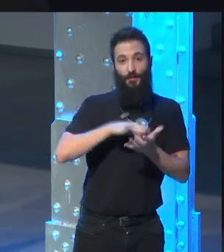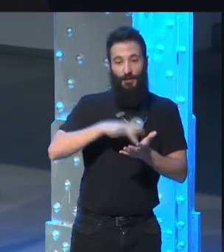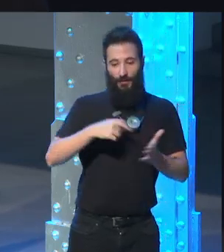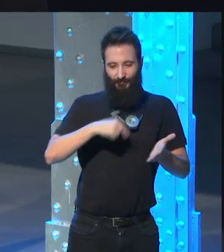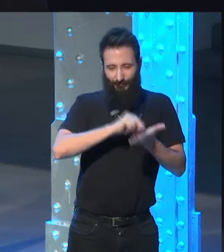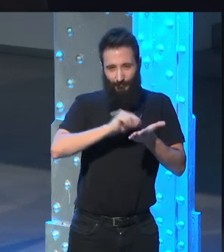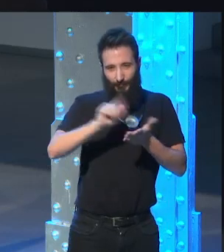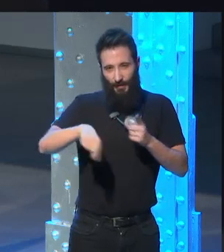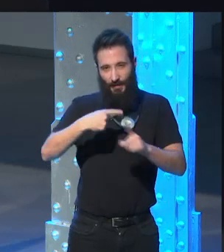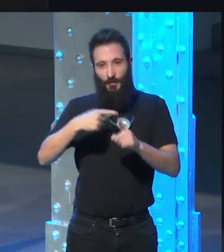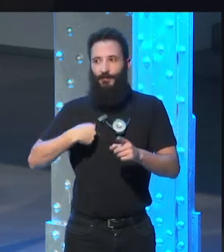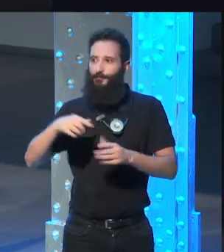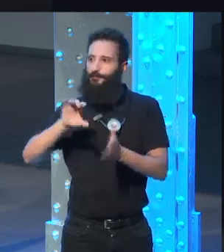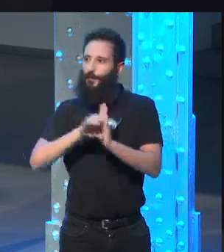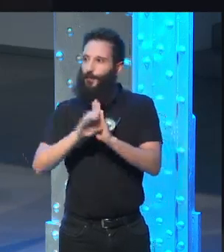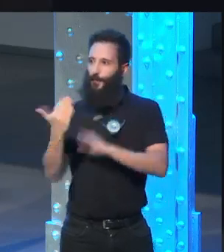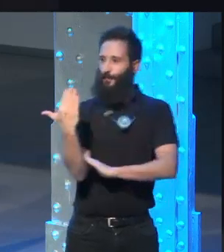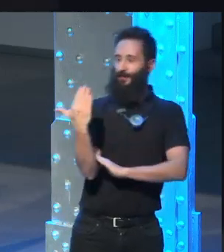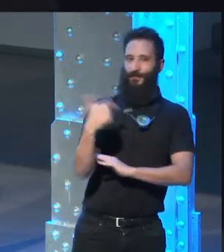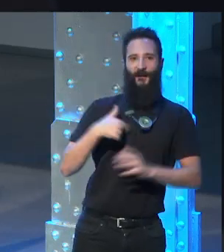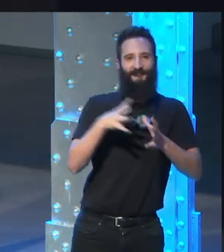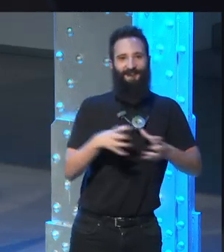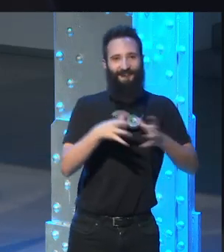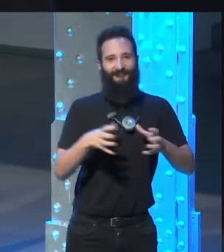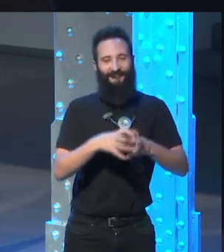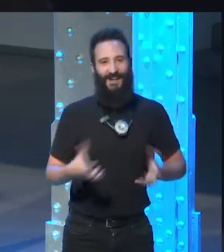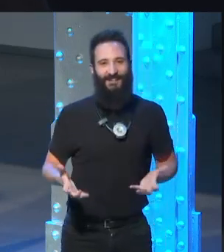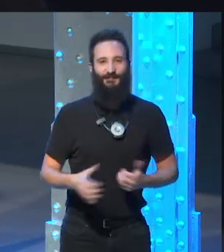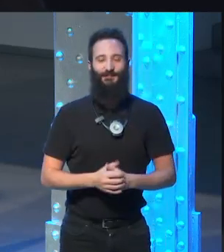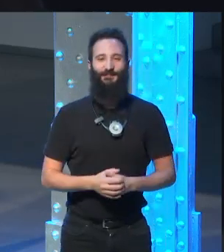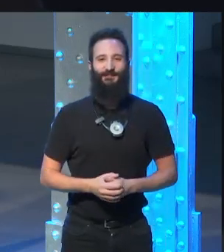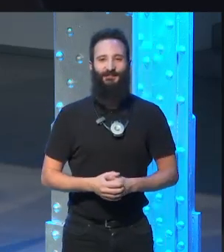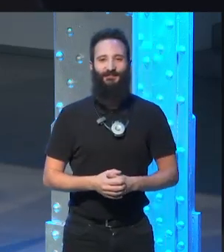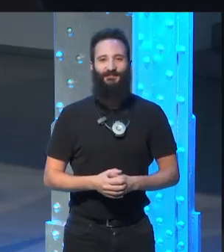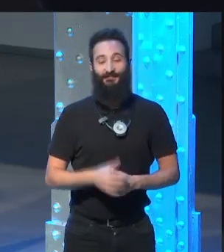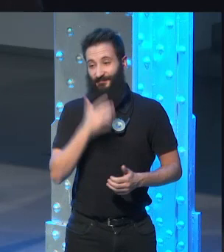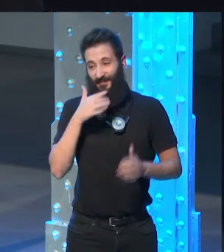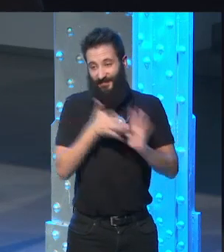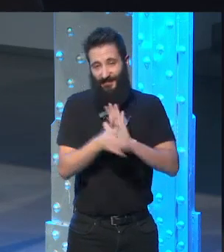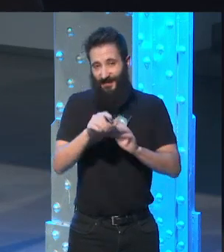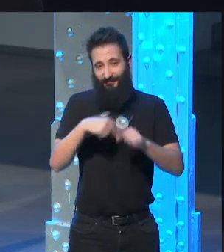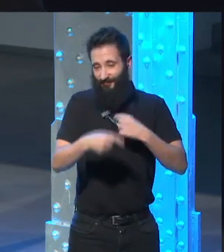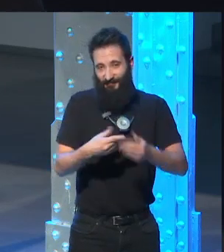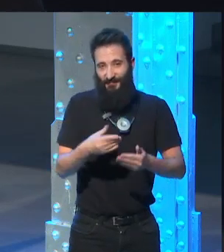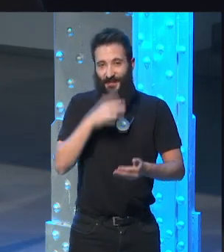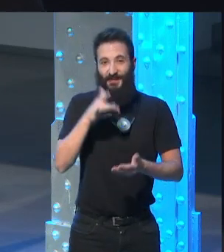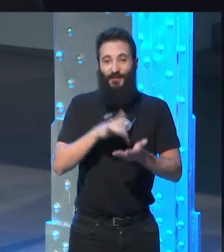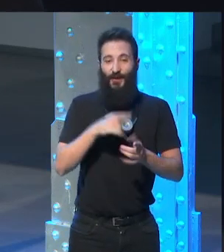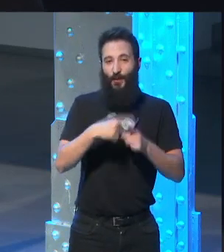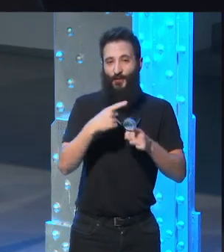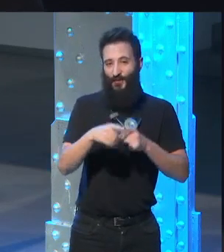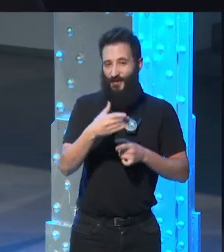después me entusiasmé y lo llevé y agregamos algunas cosas, pero sí, entonces fue una